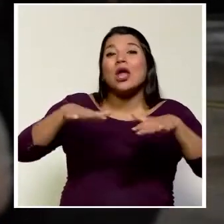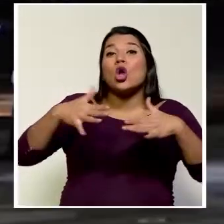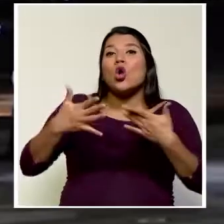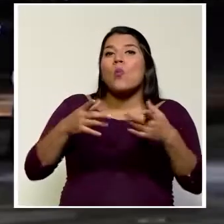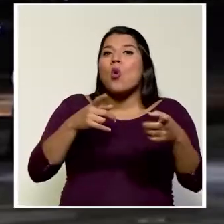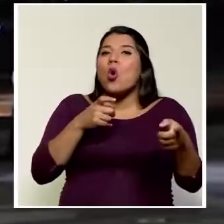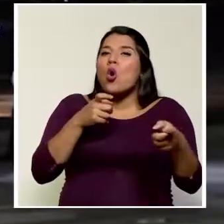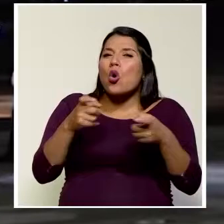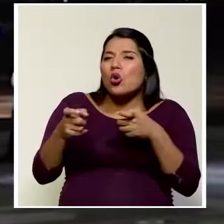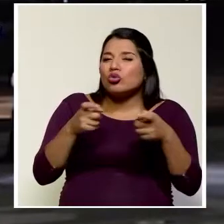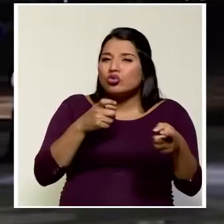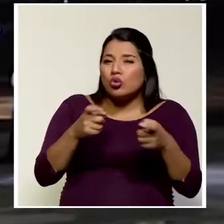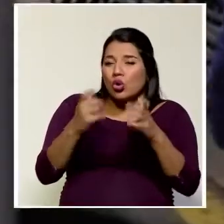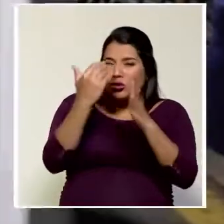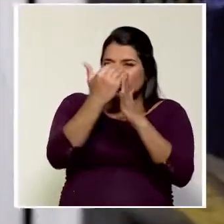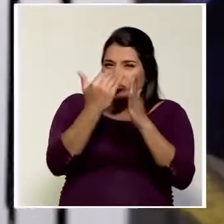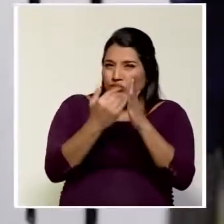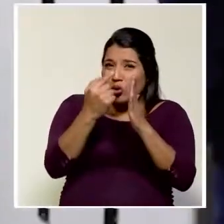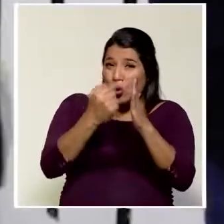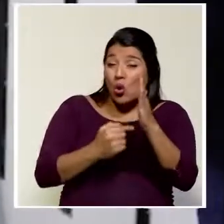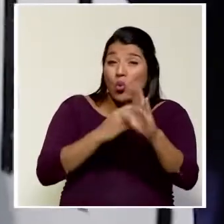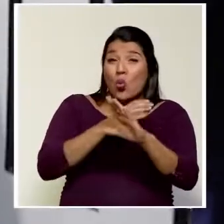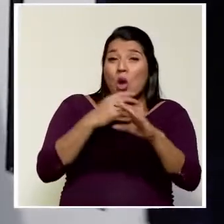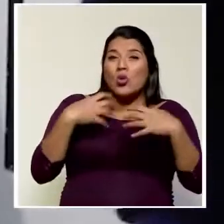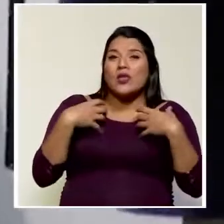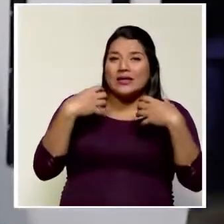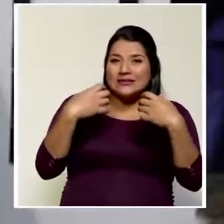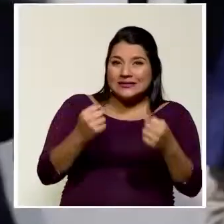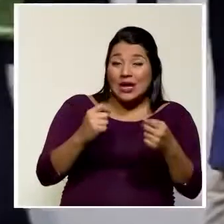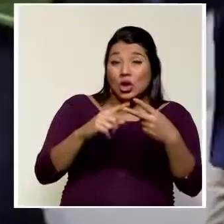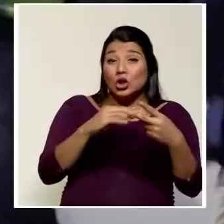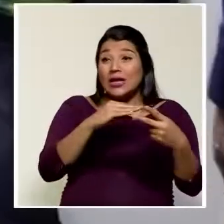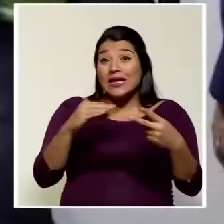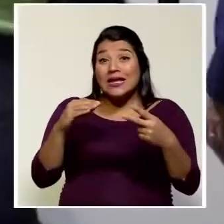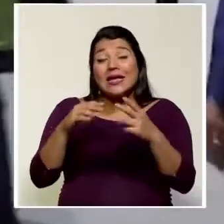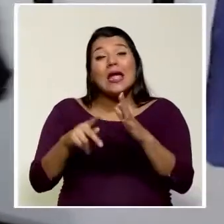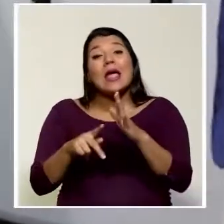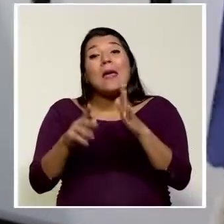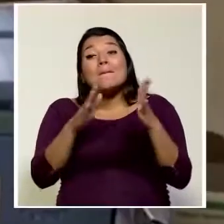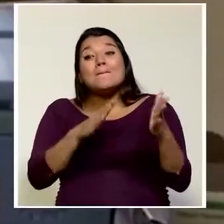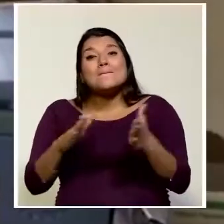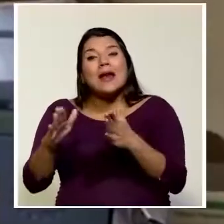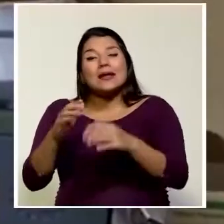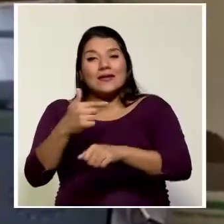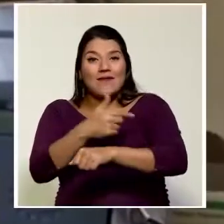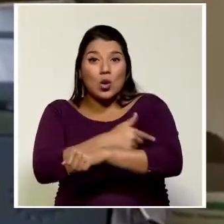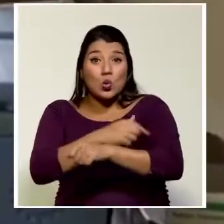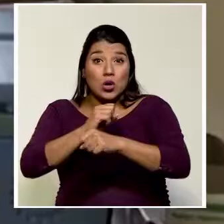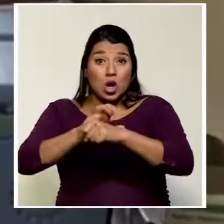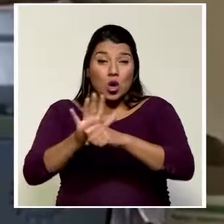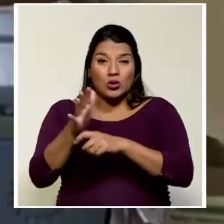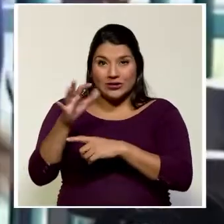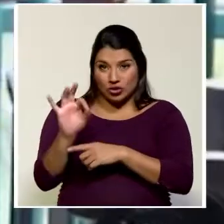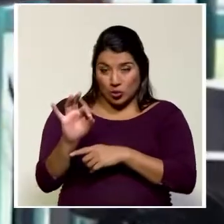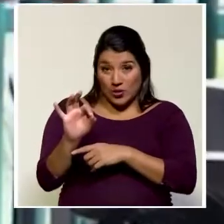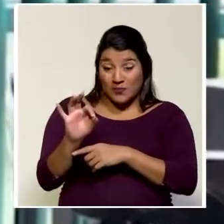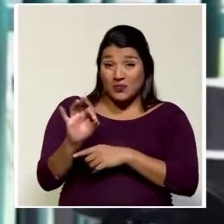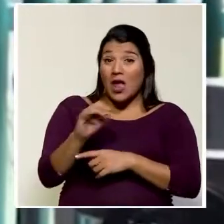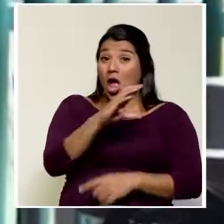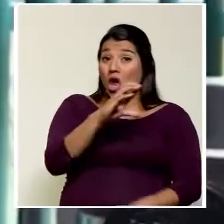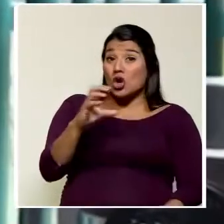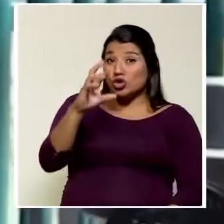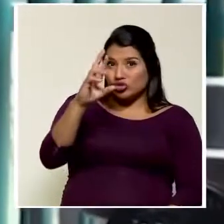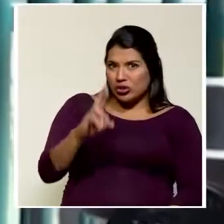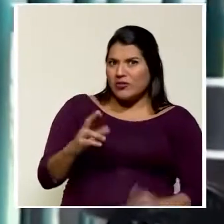de medidas sanitarias y de la eficacia del programa de vacunación contra la COVID-19, en el que Costa Rica